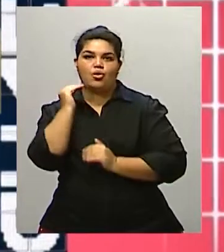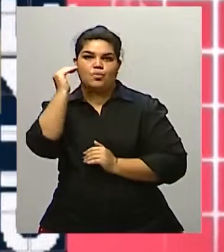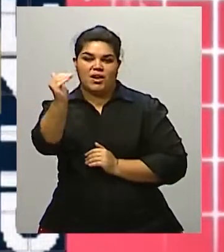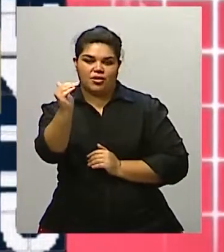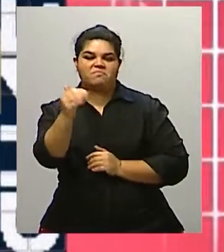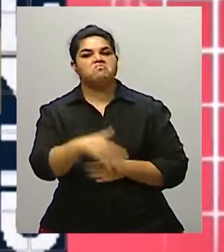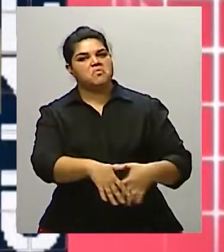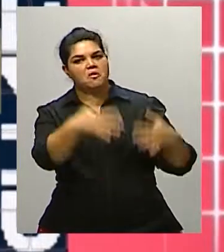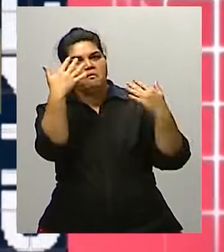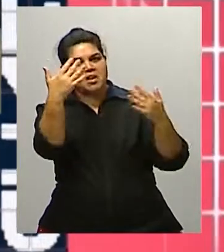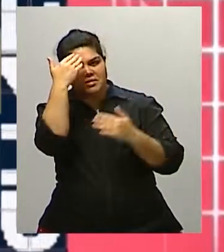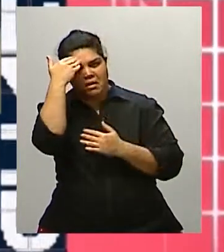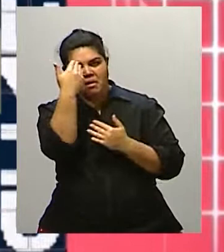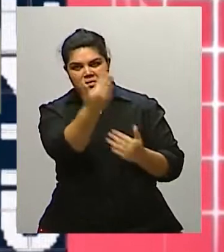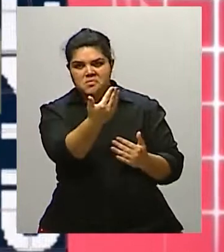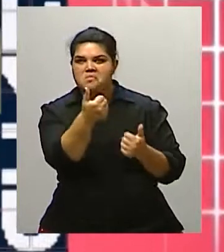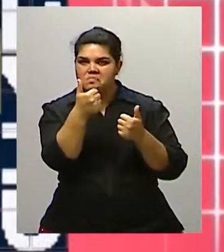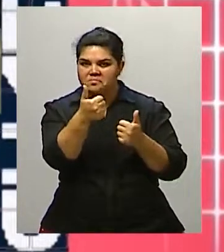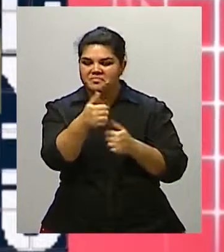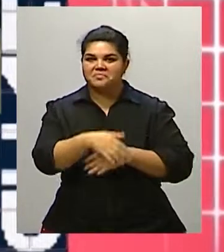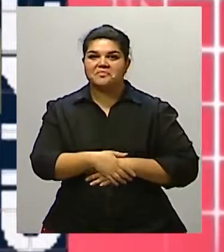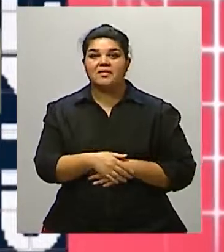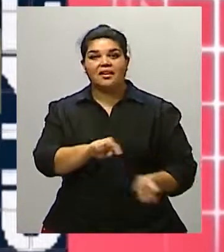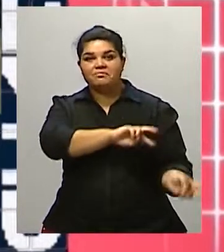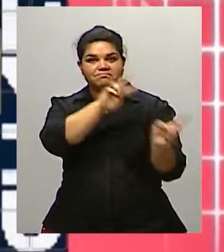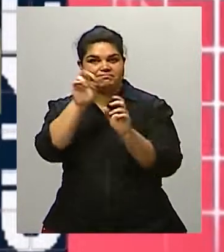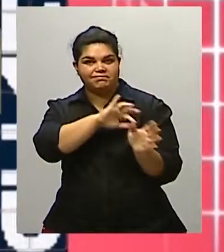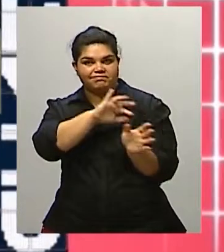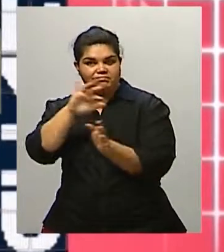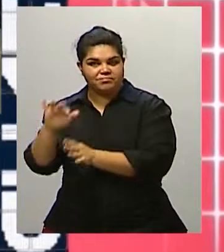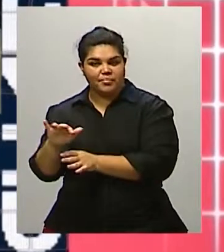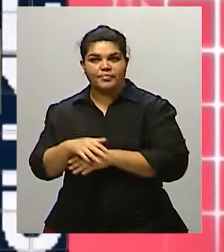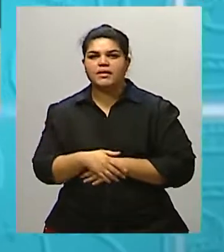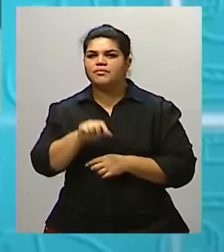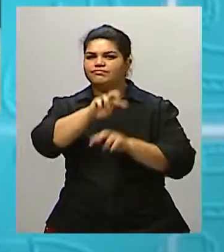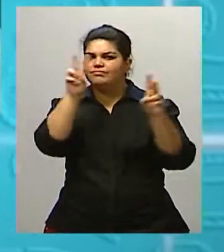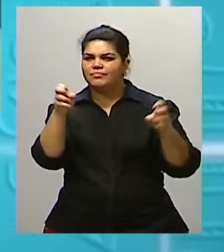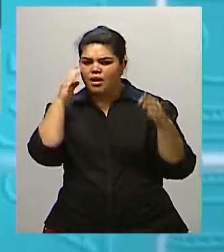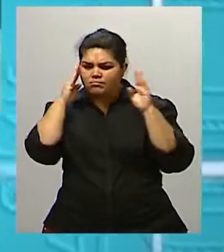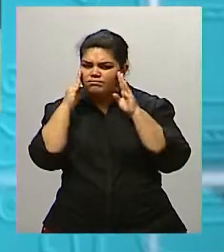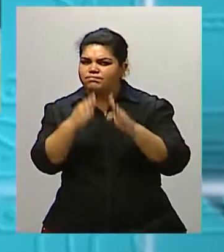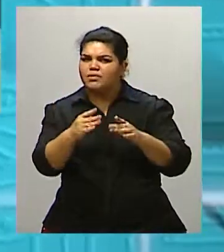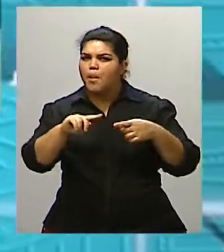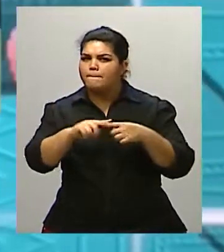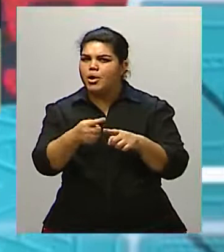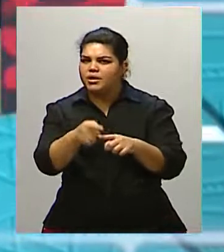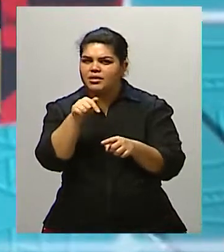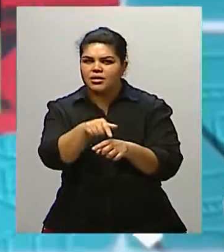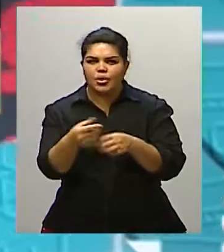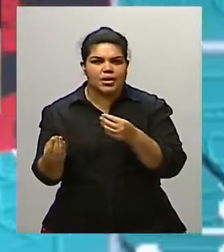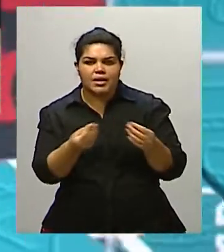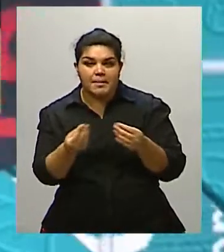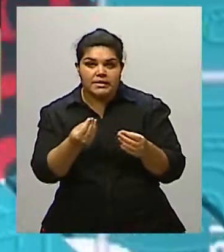Hugo. Bueno, nos metemos de lleno en lo político, ¿no? Y lo primero que queríamos preguntarte es, ¿qué pasa entre